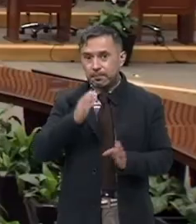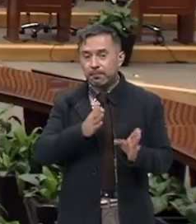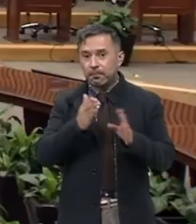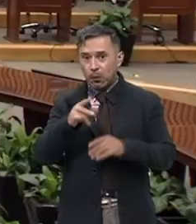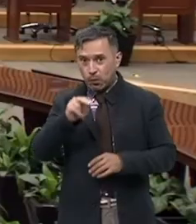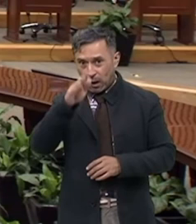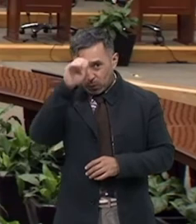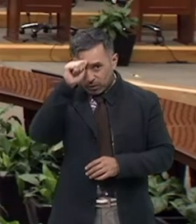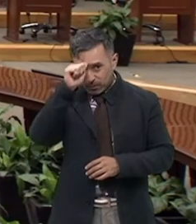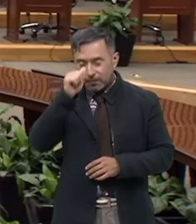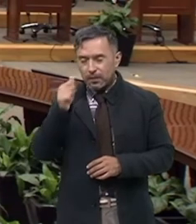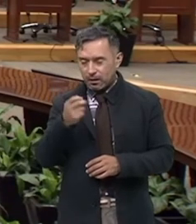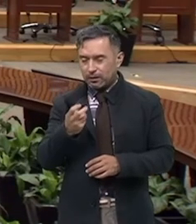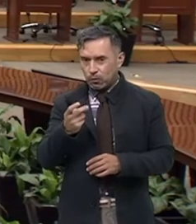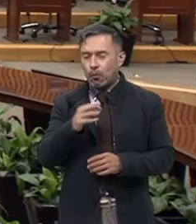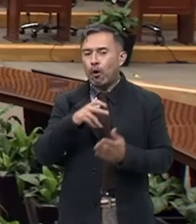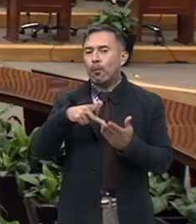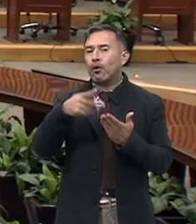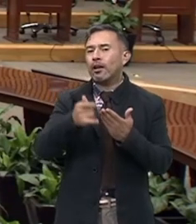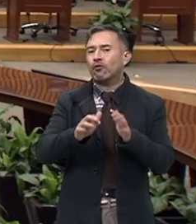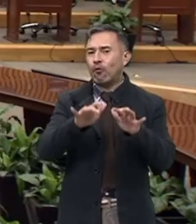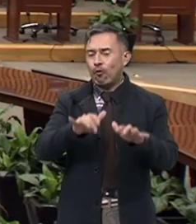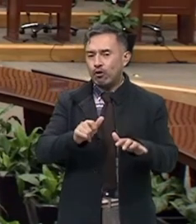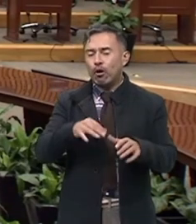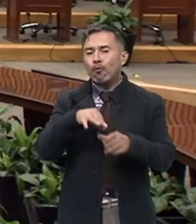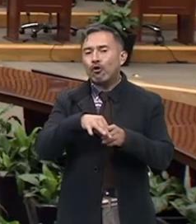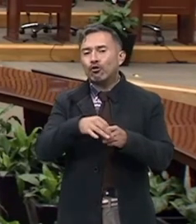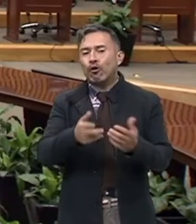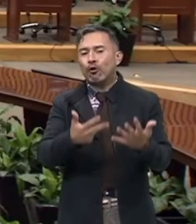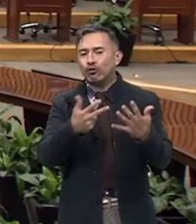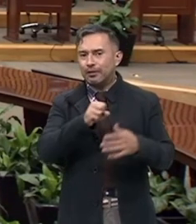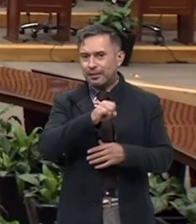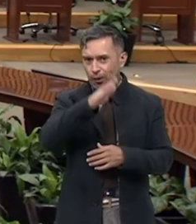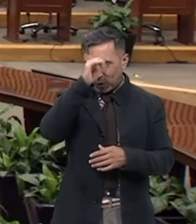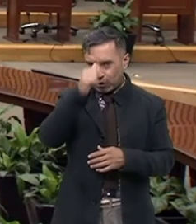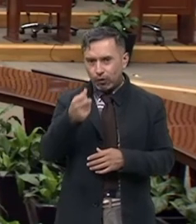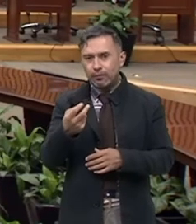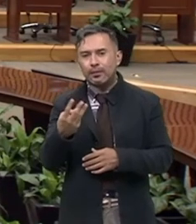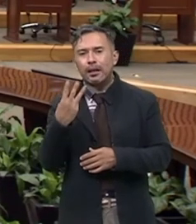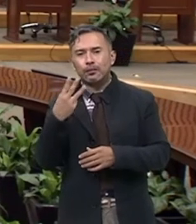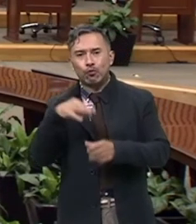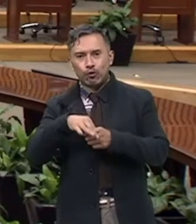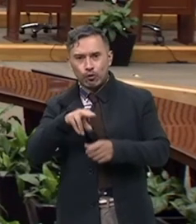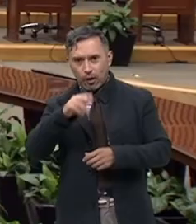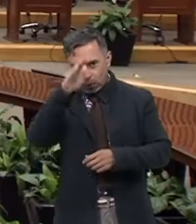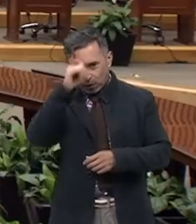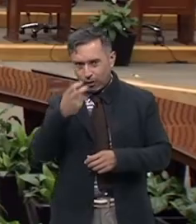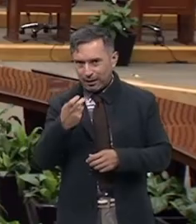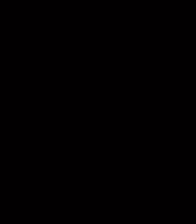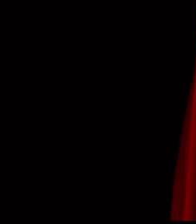procede como viene el proyecto por ocho votos a favor tres votos en contra y con esto concluimos